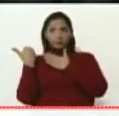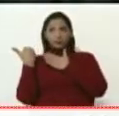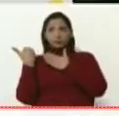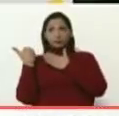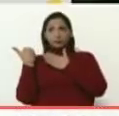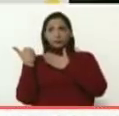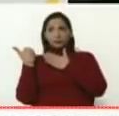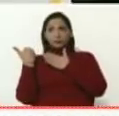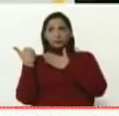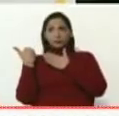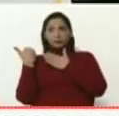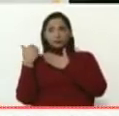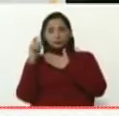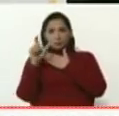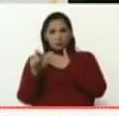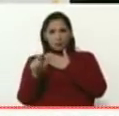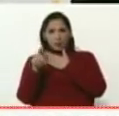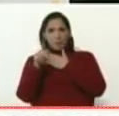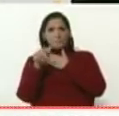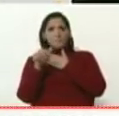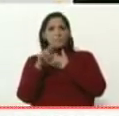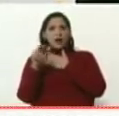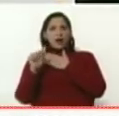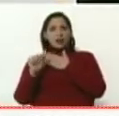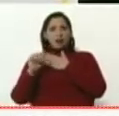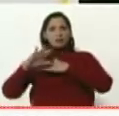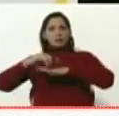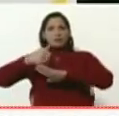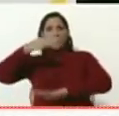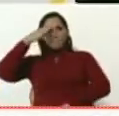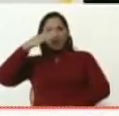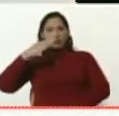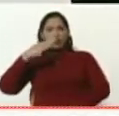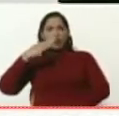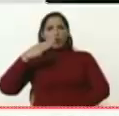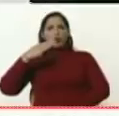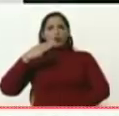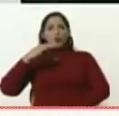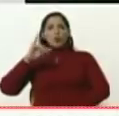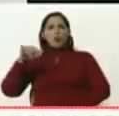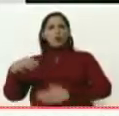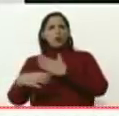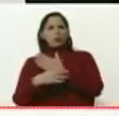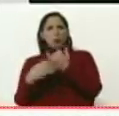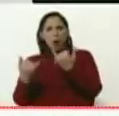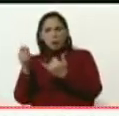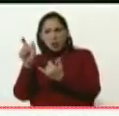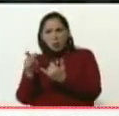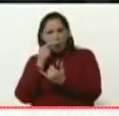Aquí está Hugo Parra con el rastrojo mayor Juan Guaidó. ¿Y ahora cómo está él?